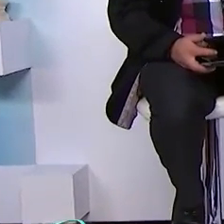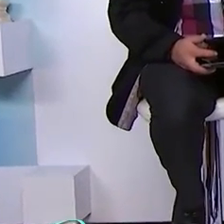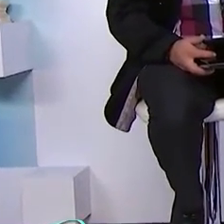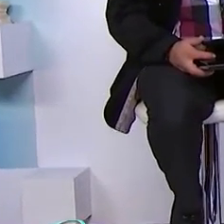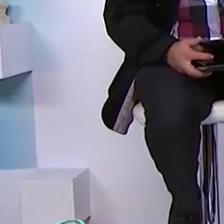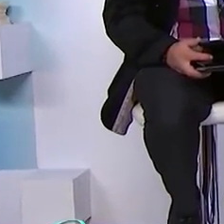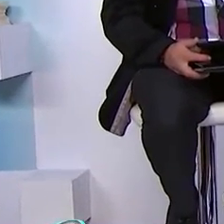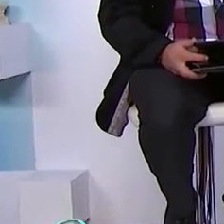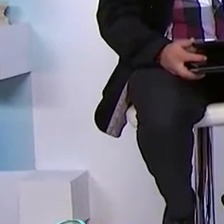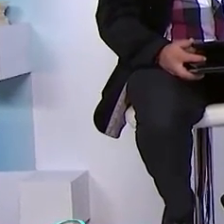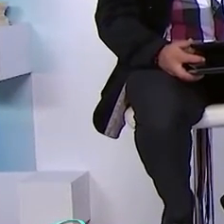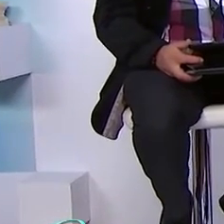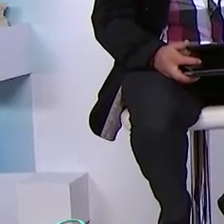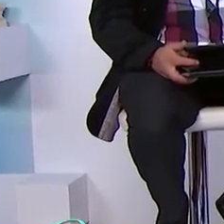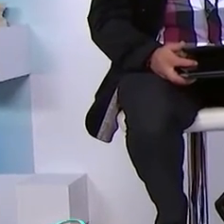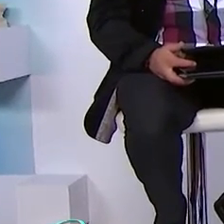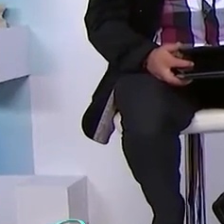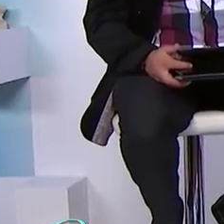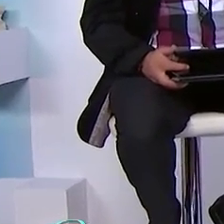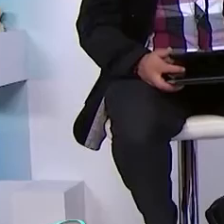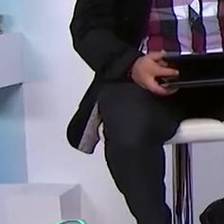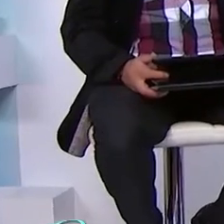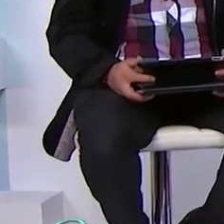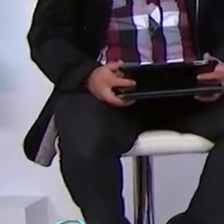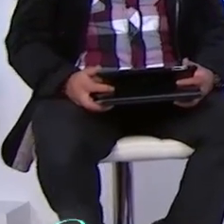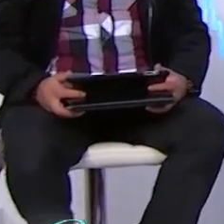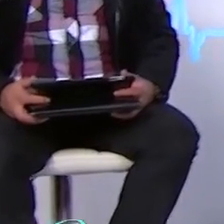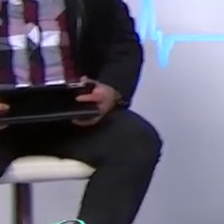gratis 018-127-222.